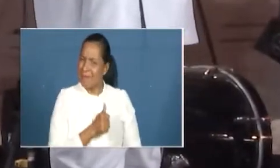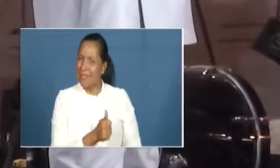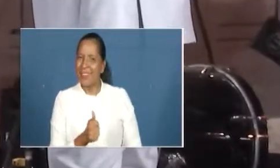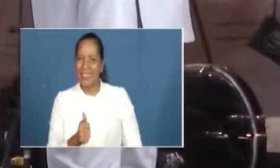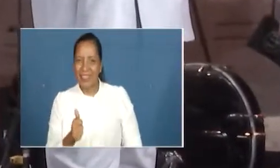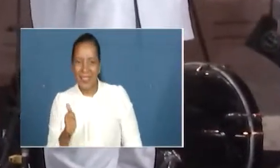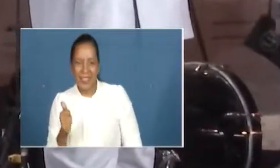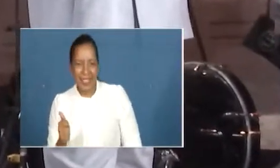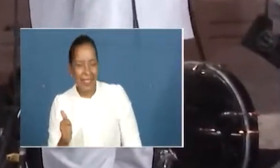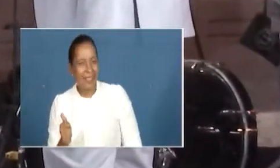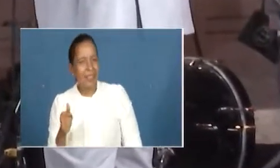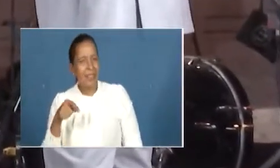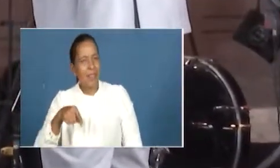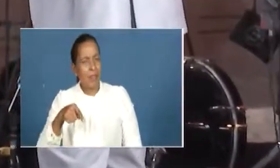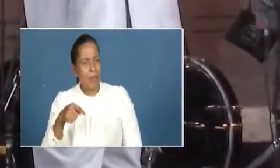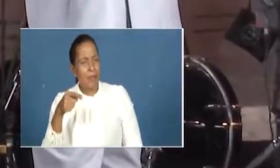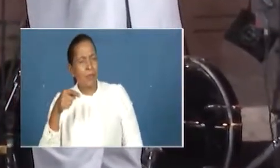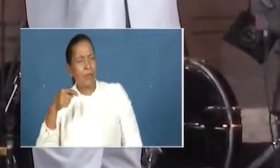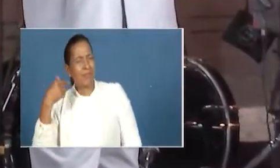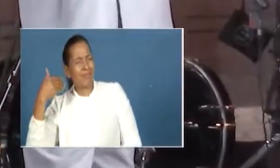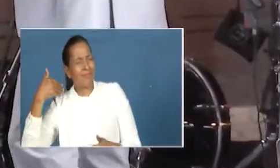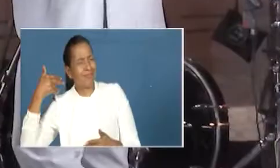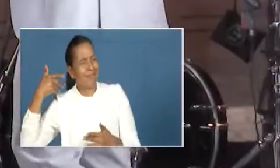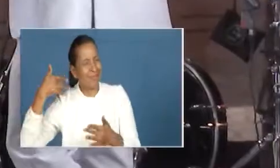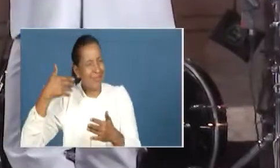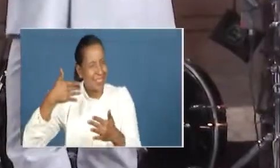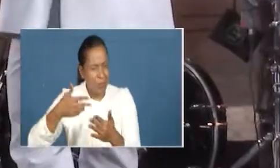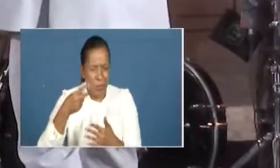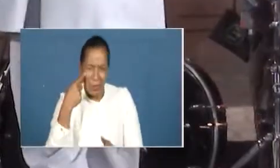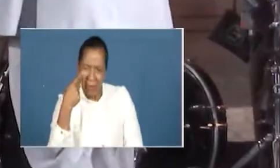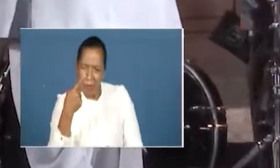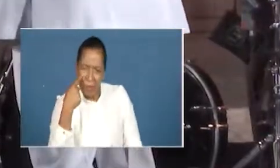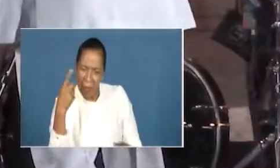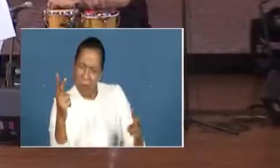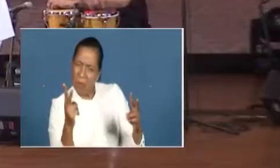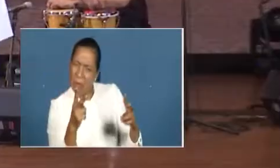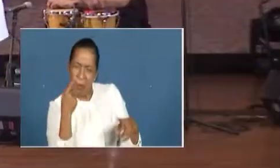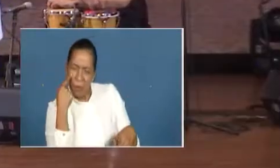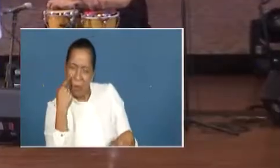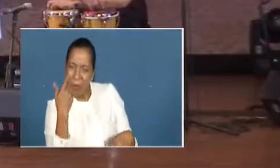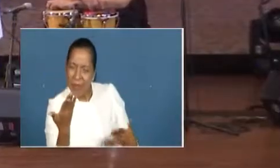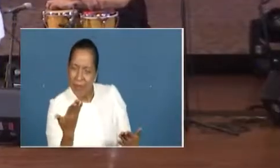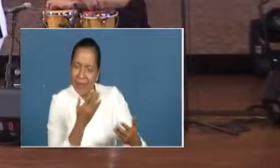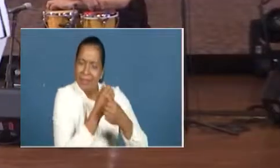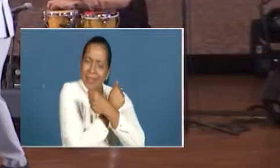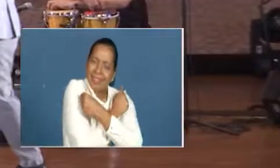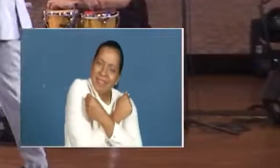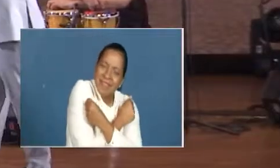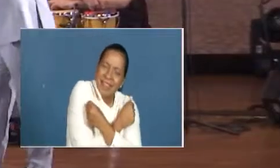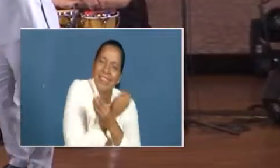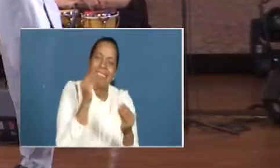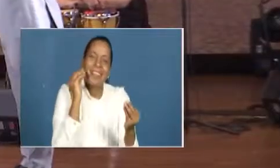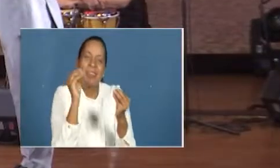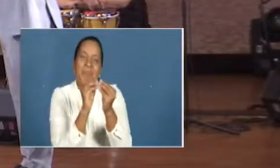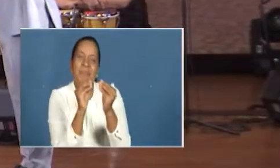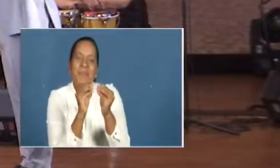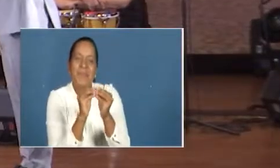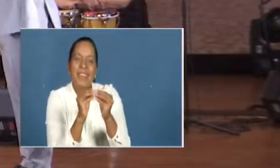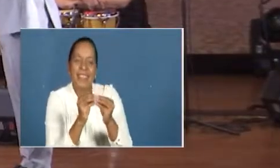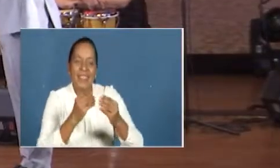abrazarte porque tenía tiempo de no verte. Dios mío, ¿cómo hacemos? A muchos de los colegas que están aquí también, darles un beso y un abrazo. Mira, pero ese abrazo así.